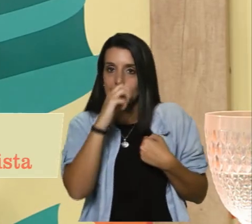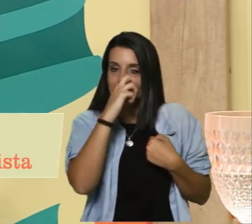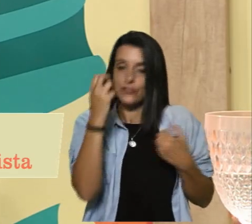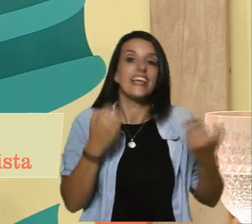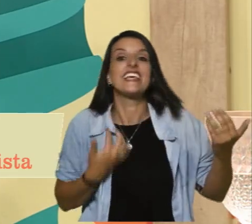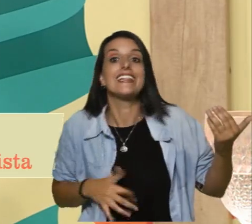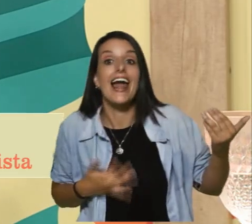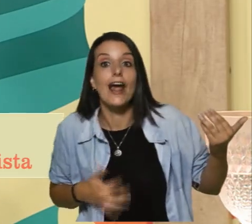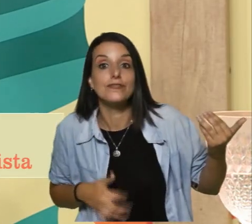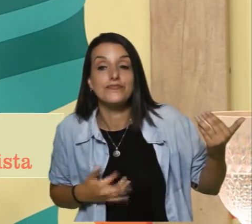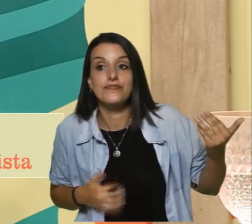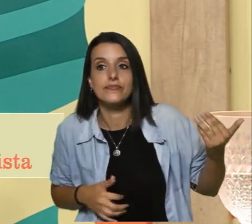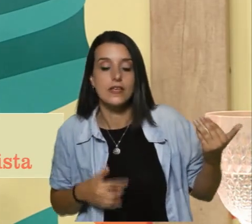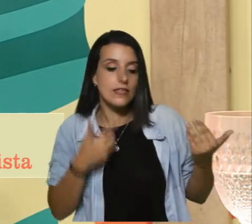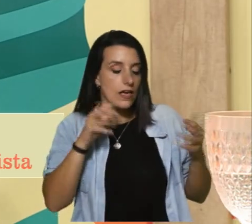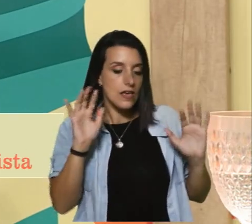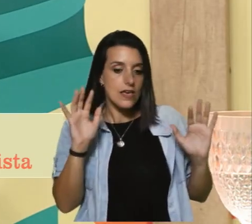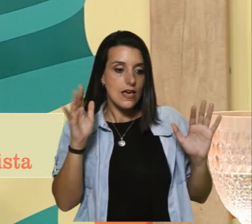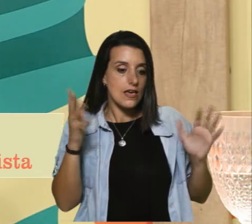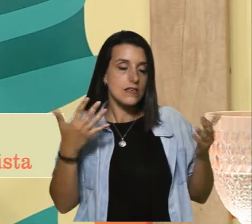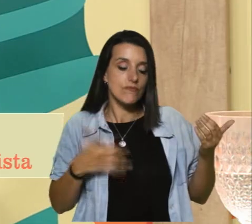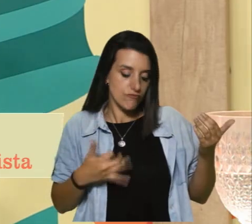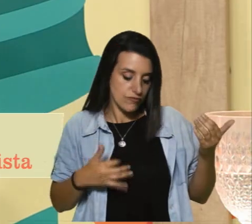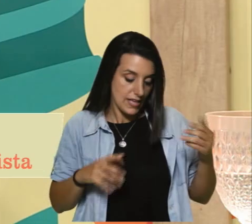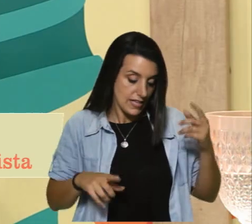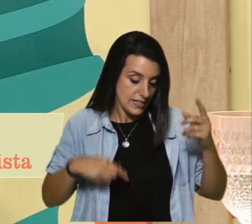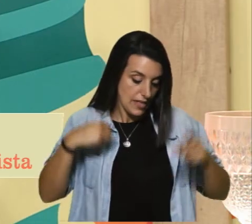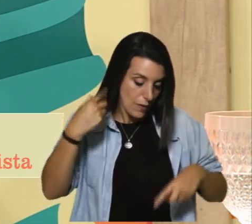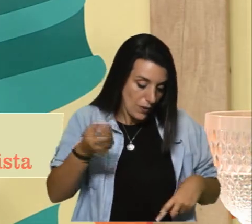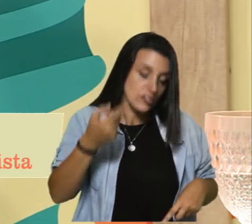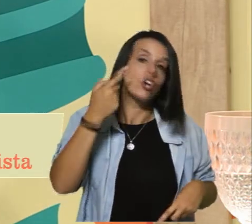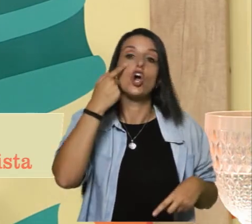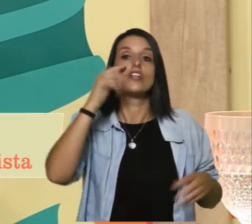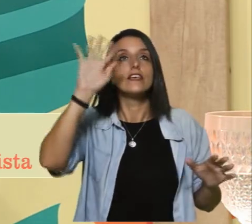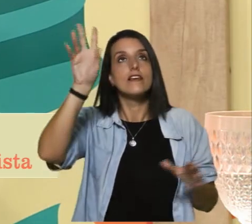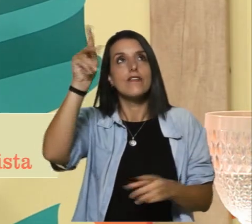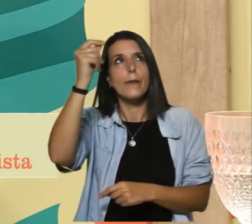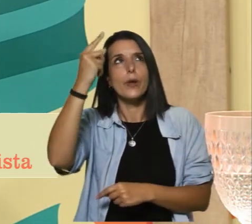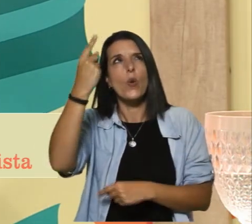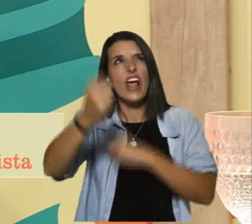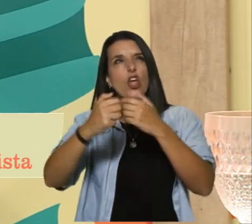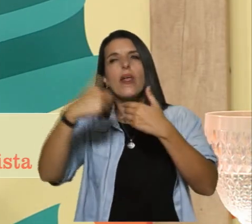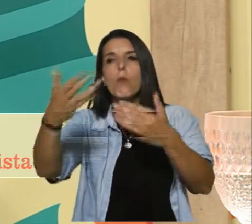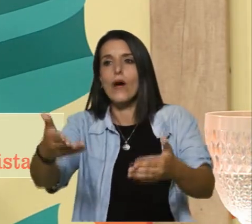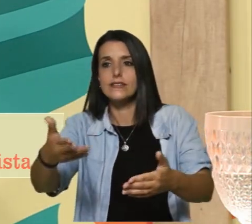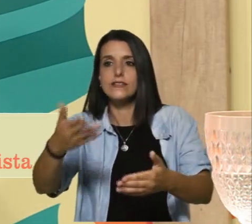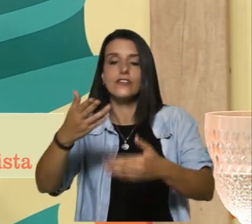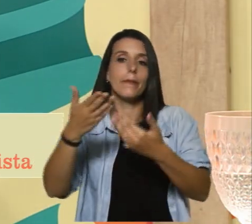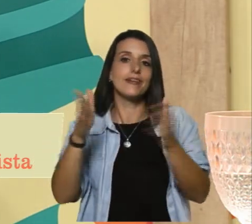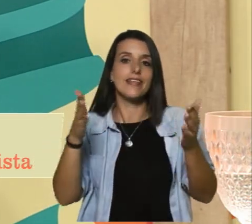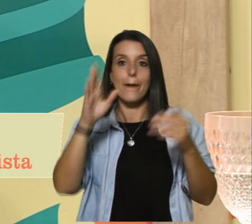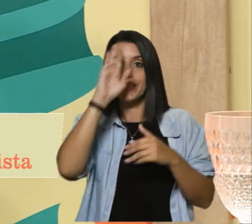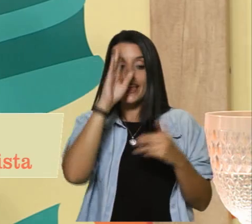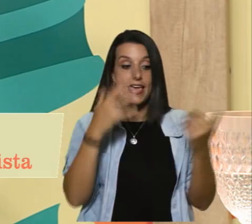guitarra y dije, bueno, esto es mi instrumento. Después conocí el flamenco al año. Entonces ya cuando empecé a aprender